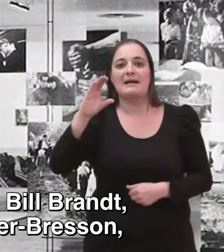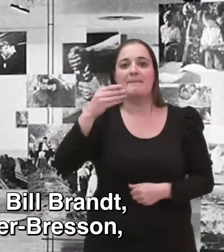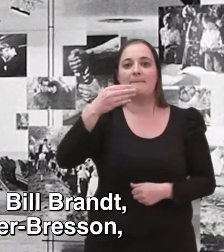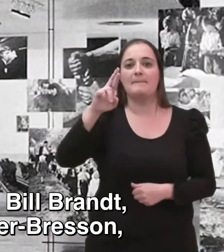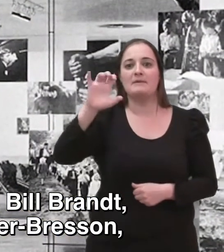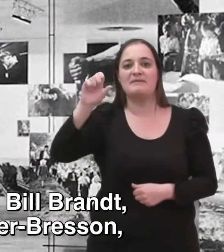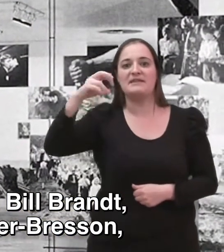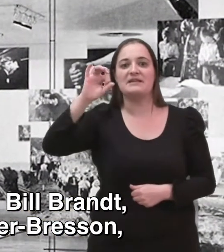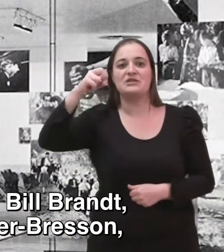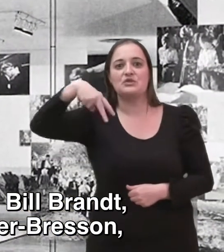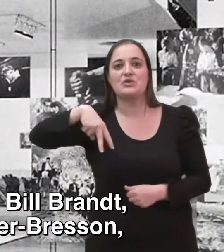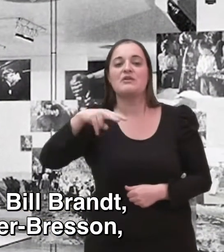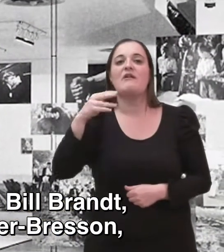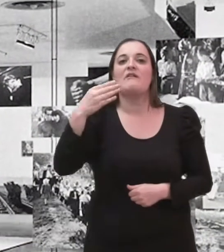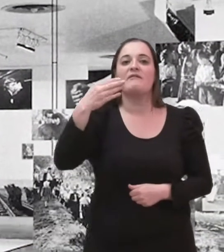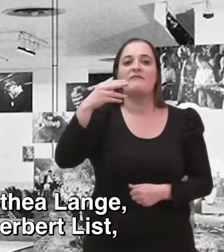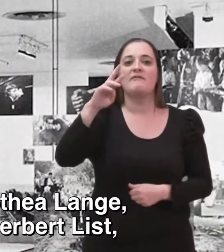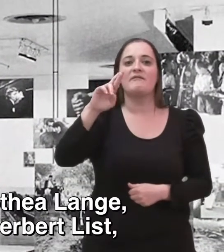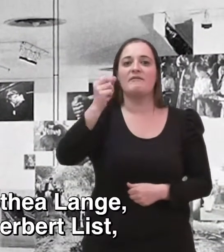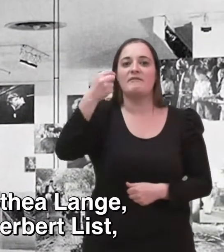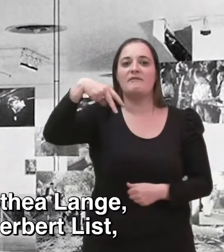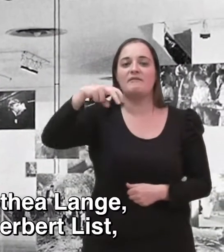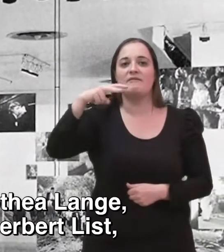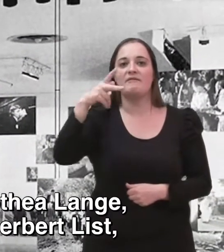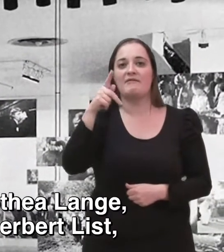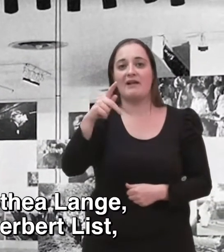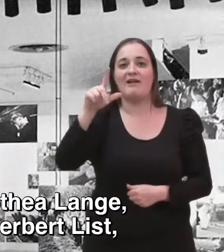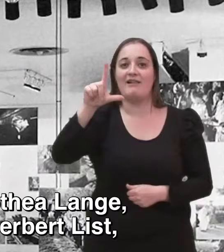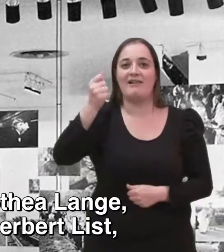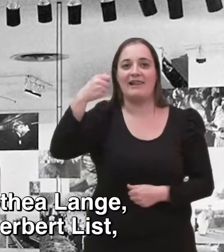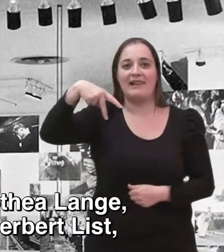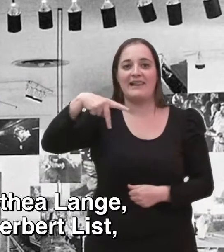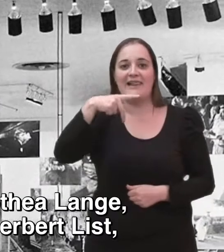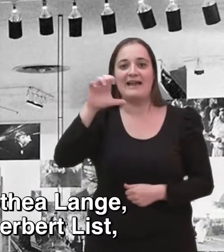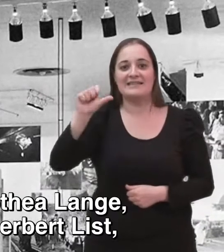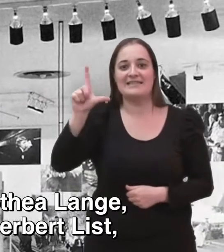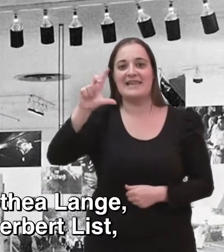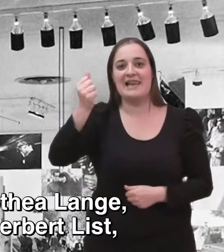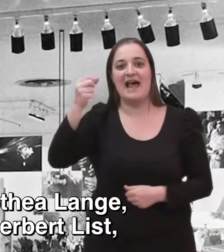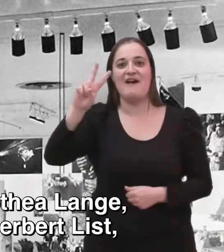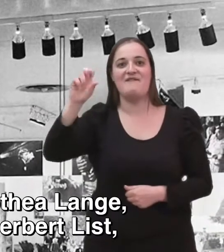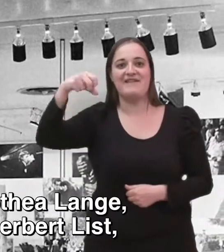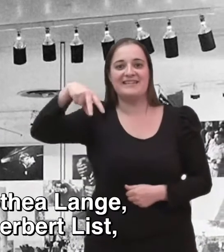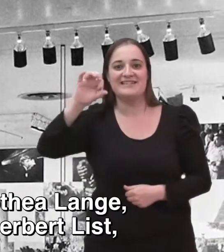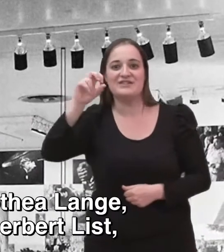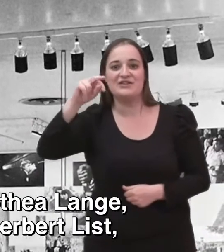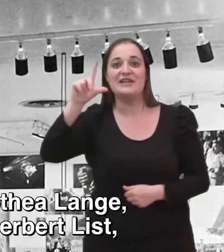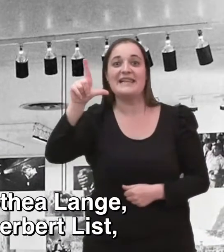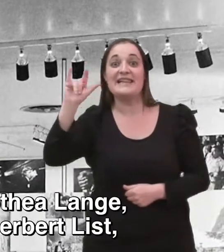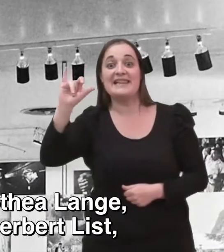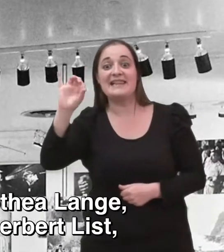Robert Capa, Cartier-Bresson, Robert Frank, Dorothea Lange, Alma